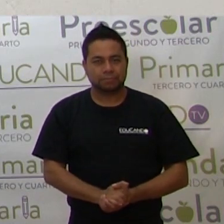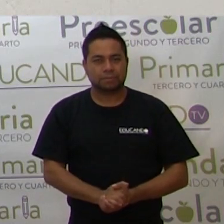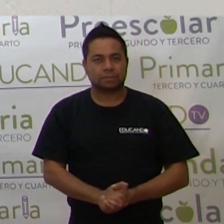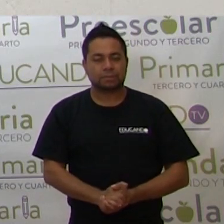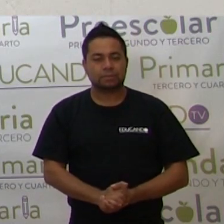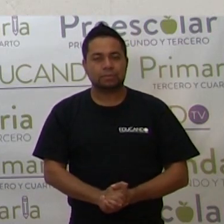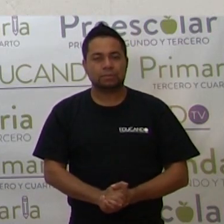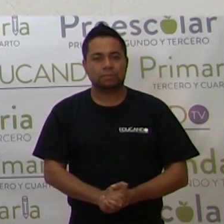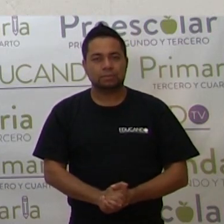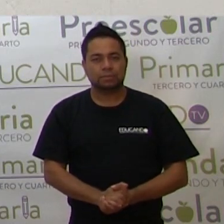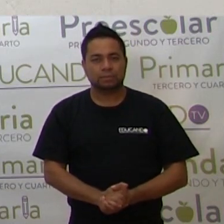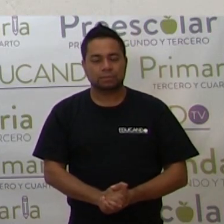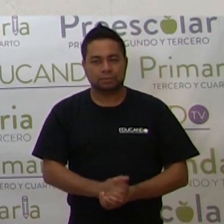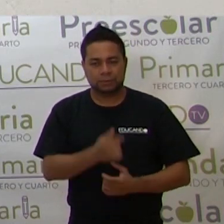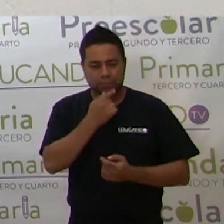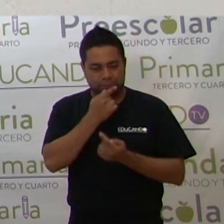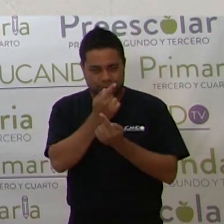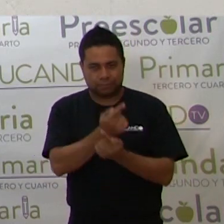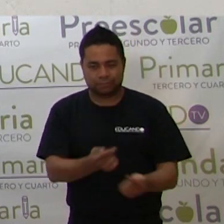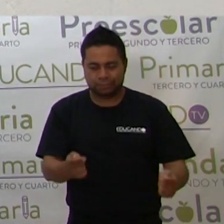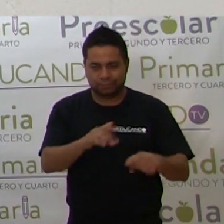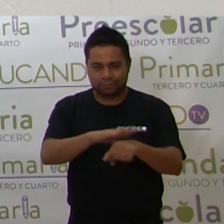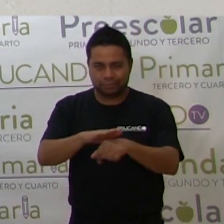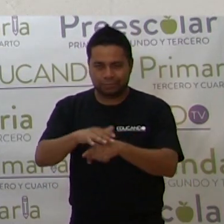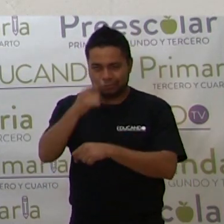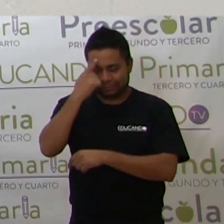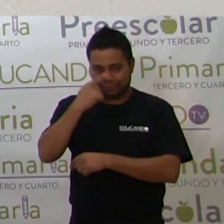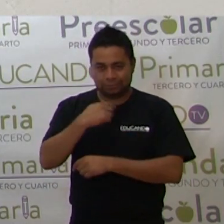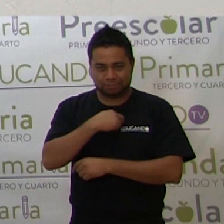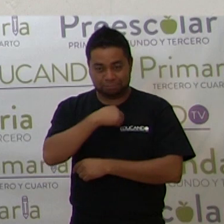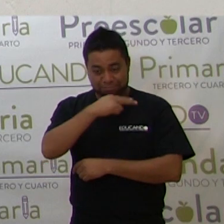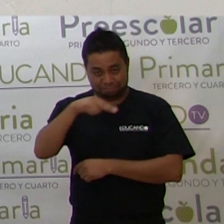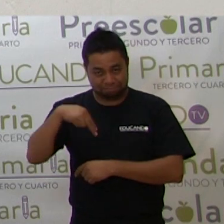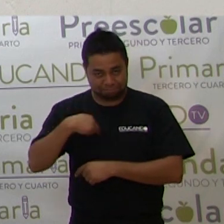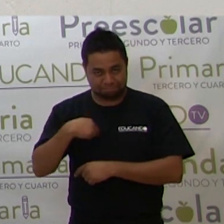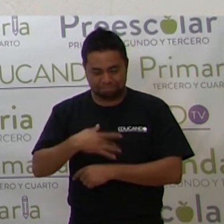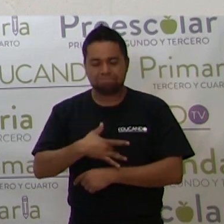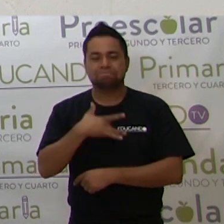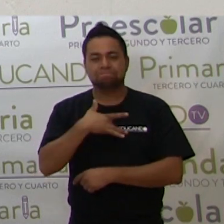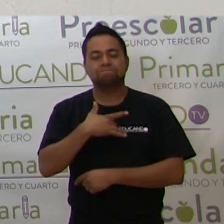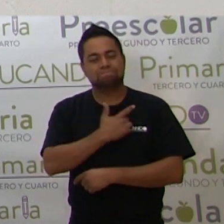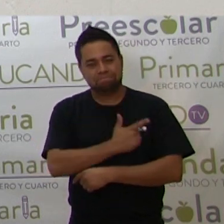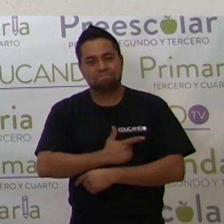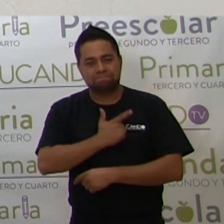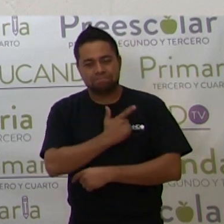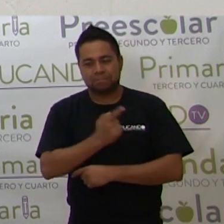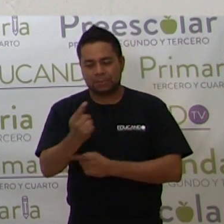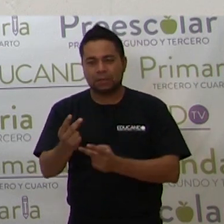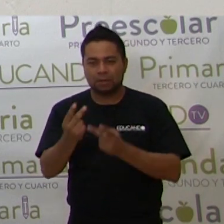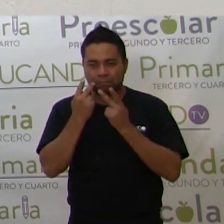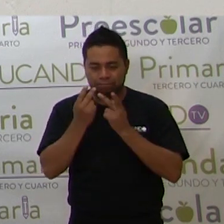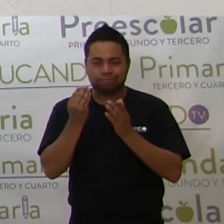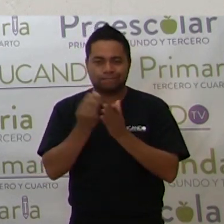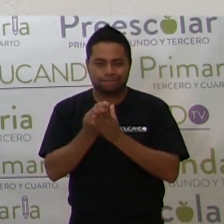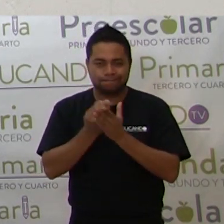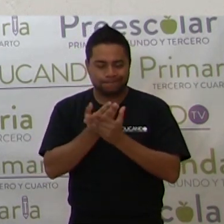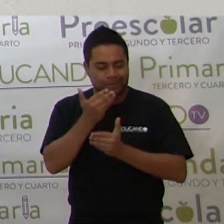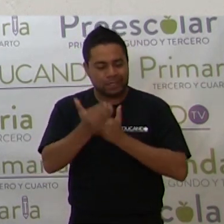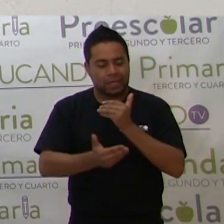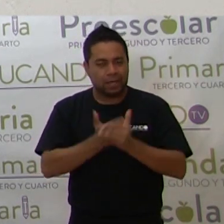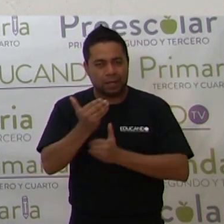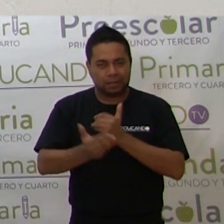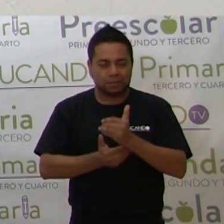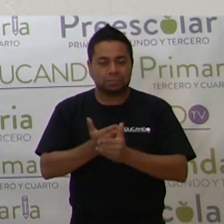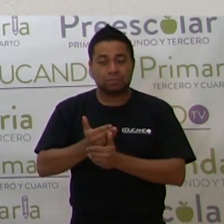David. Niños y niñas, para nosotros es un gusto enorme el que nos sigan acompañando a lo largo de todos estos minutos.